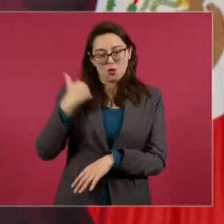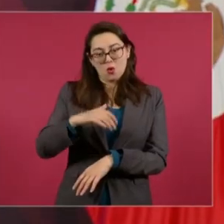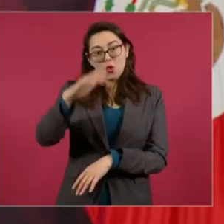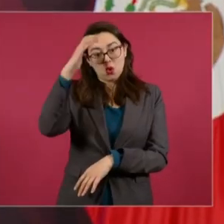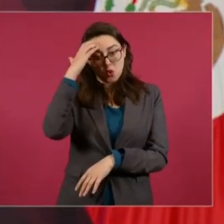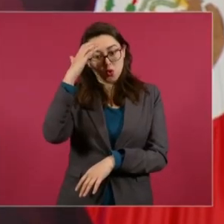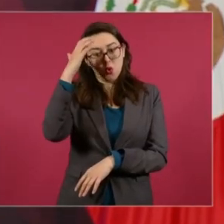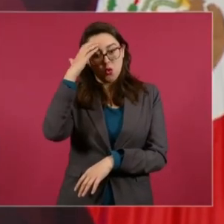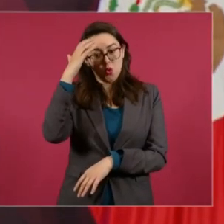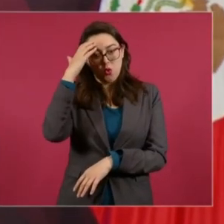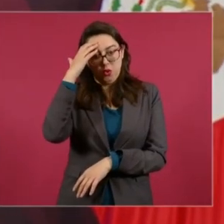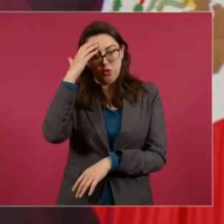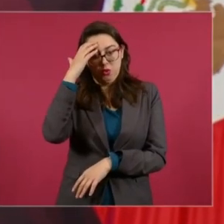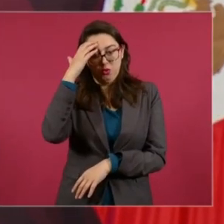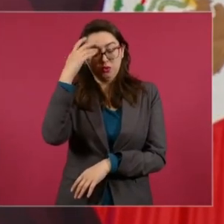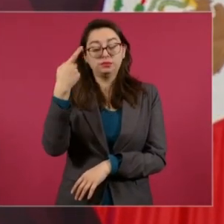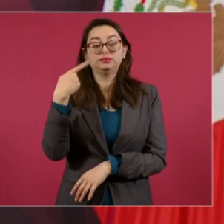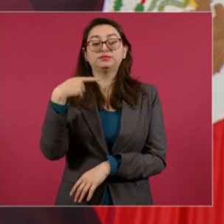ni lo